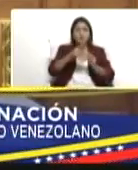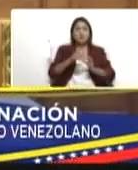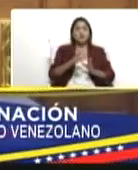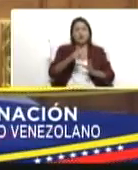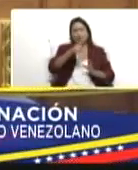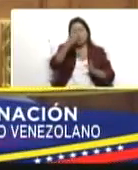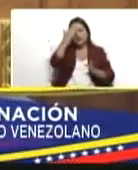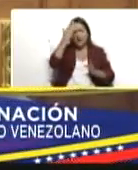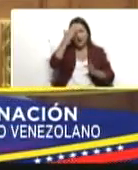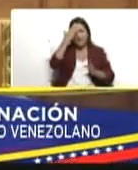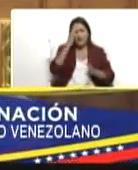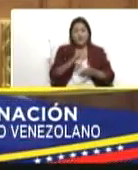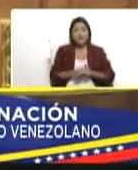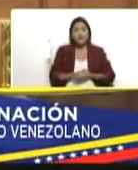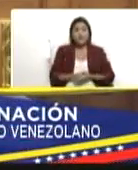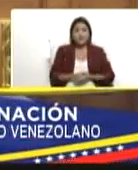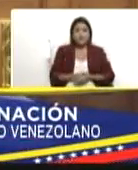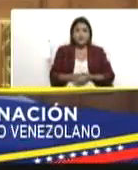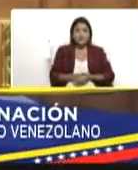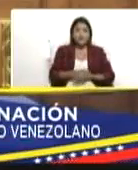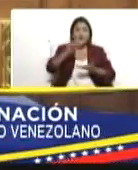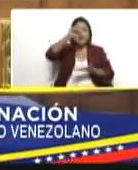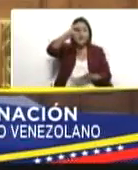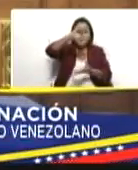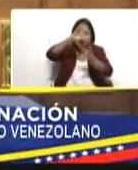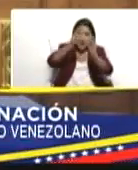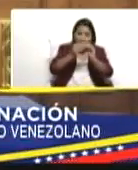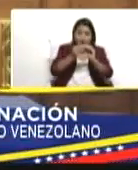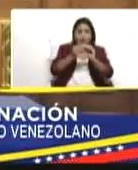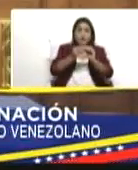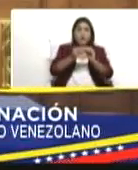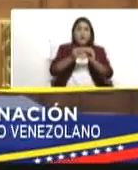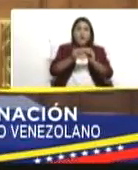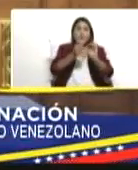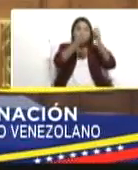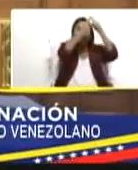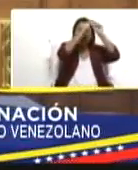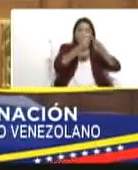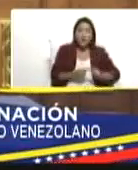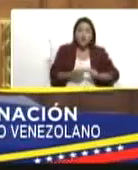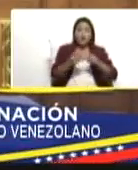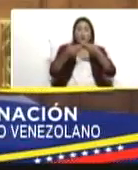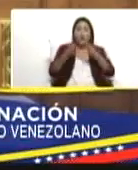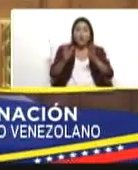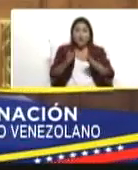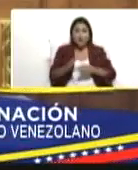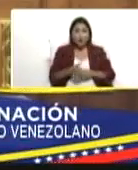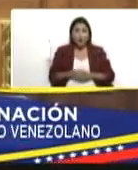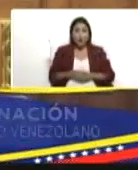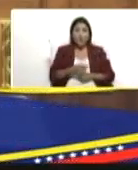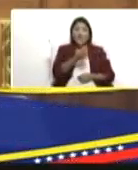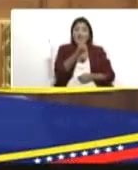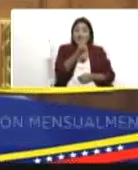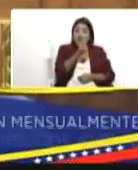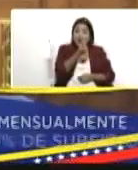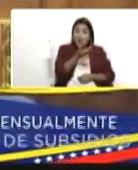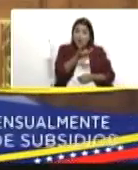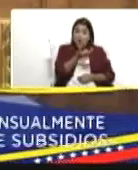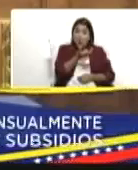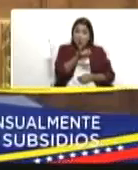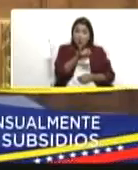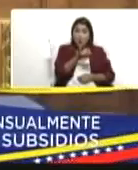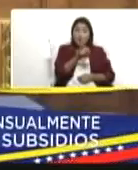saben el clat es presupuesto público platica